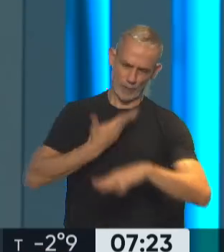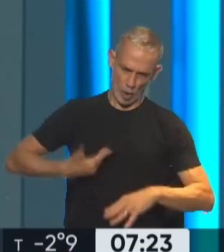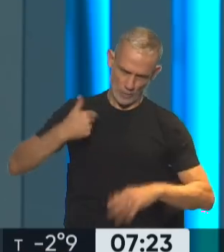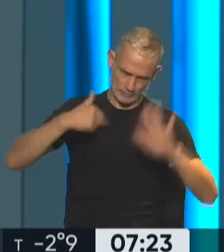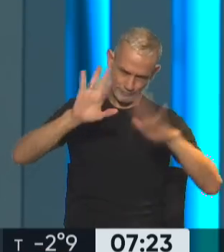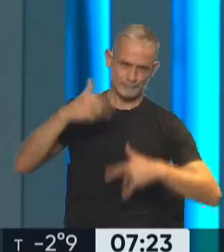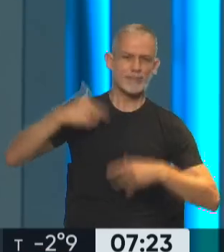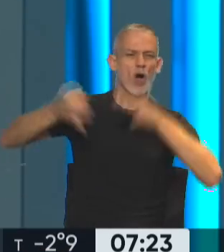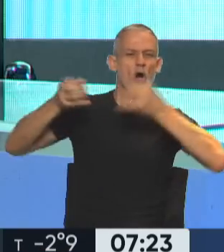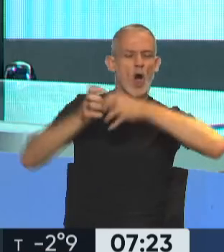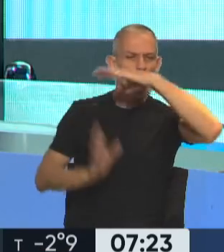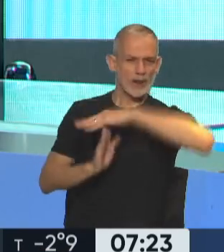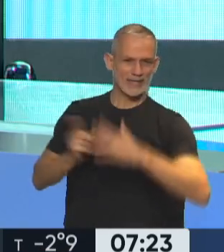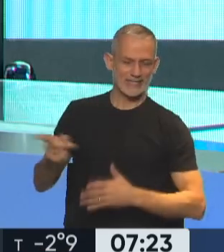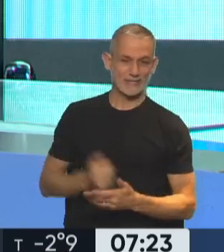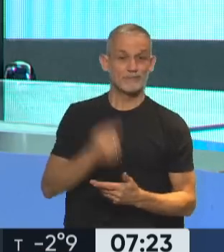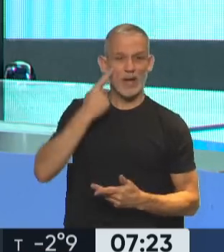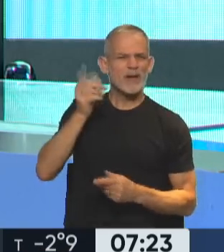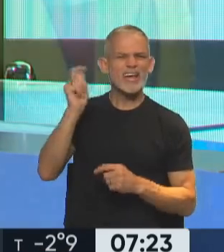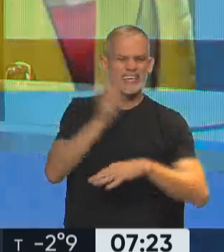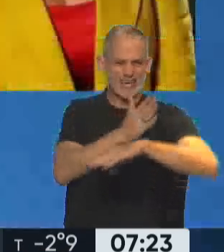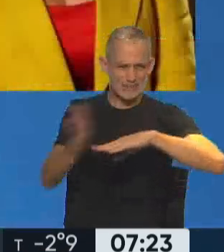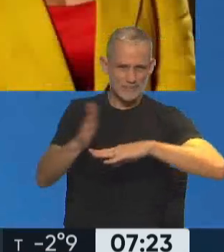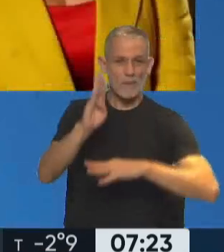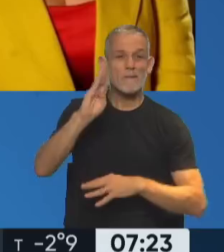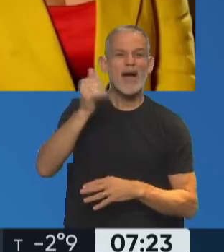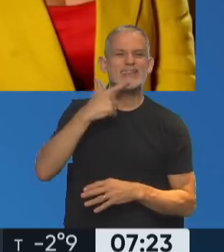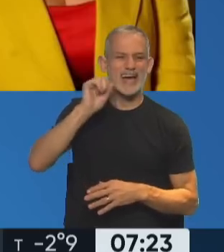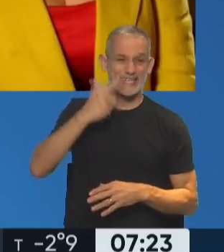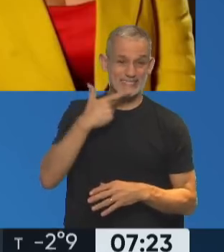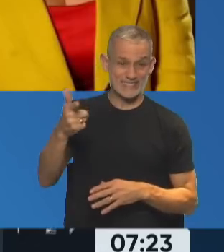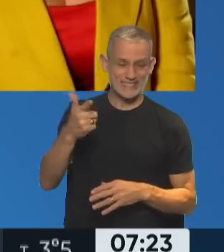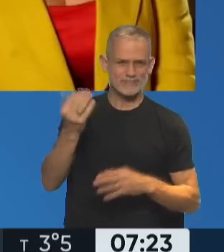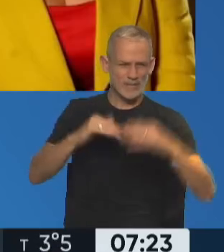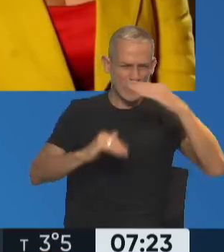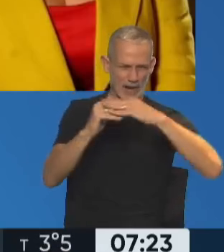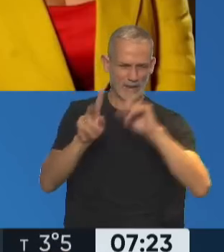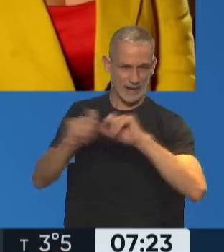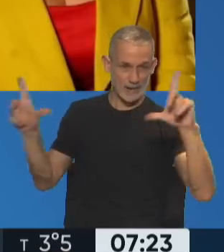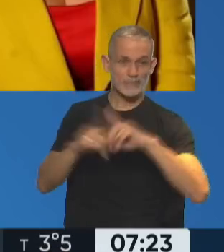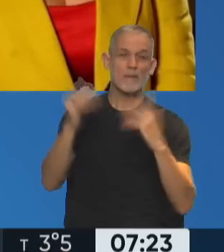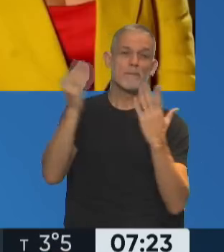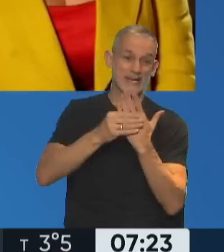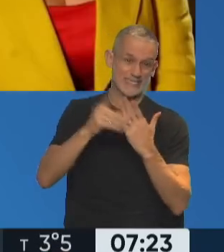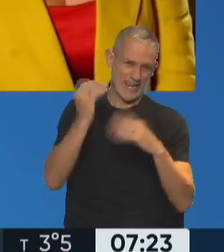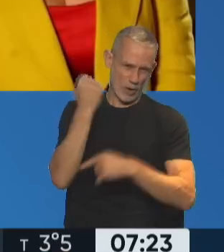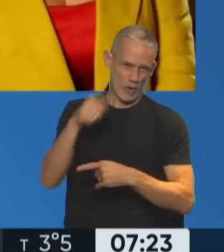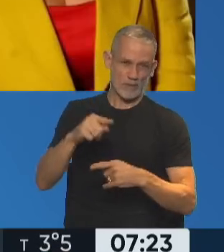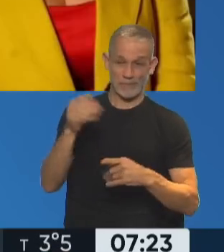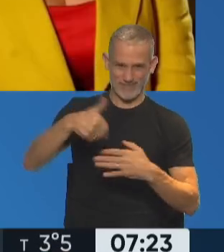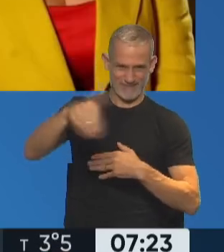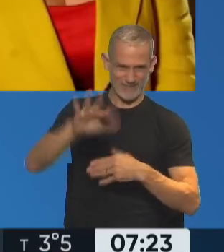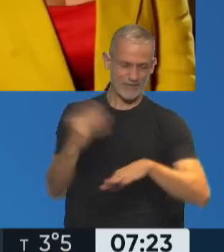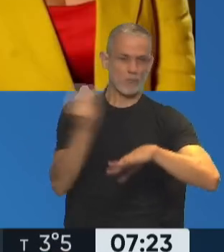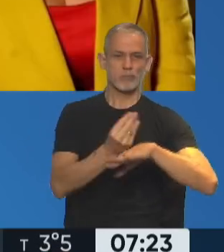exactamente. ante la Corte Suprema. Vemos quién es justamente Silvina Batakis en esta referencia. Bueno, la ministra de Economía de la Nación asumirá ya en las